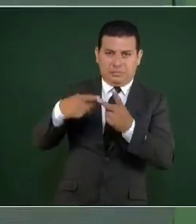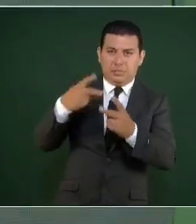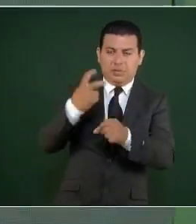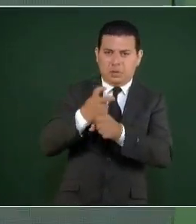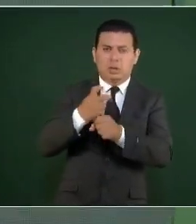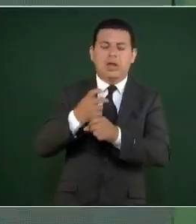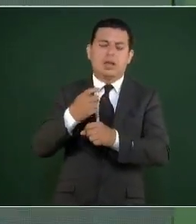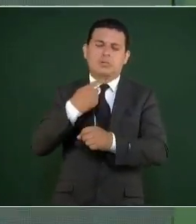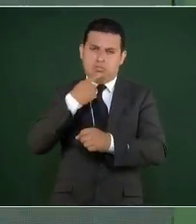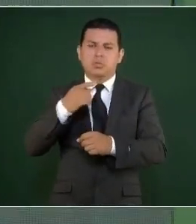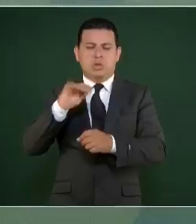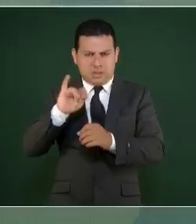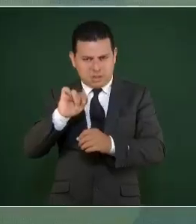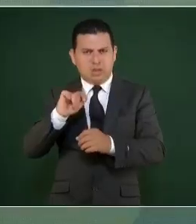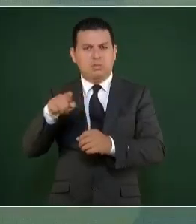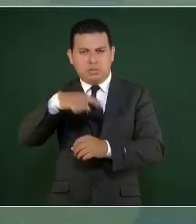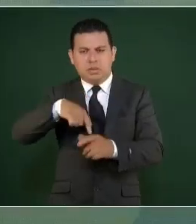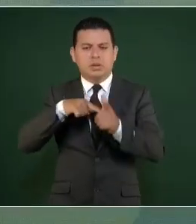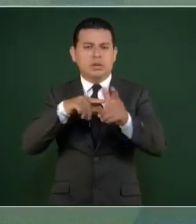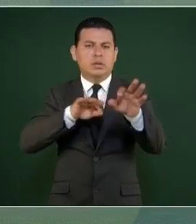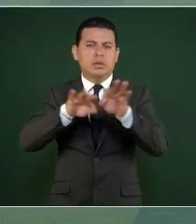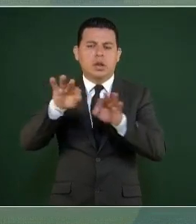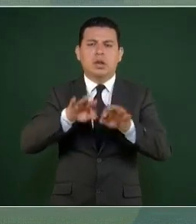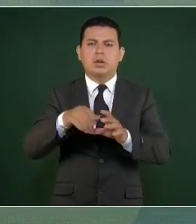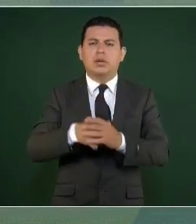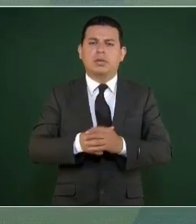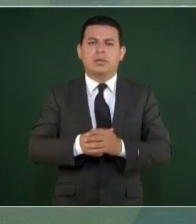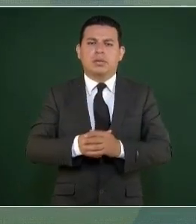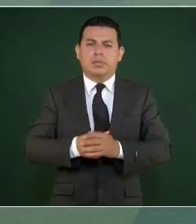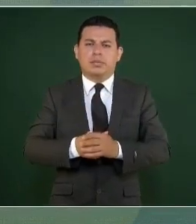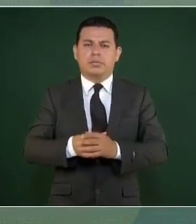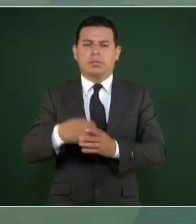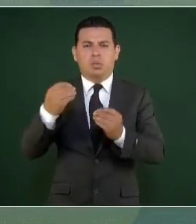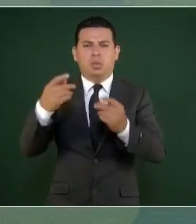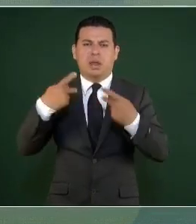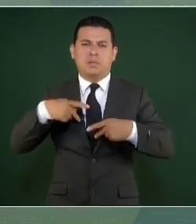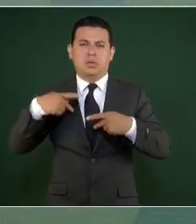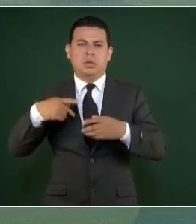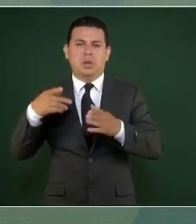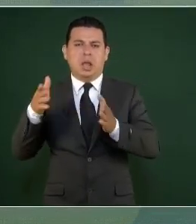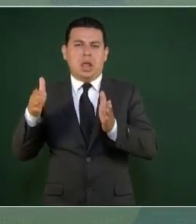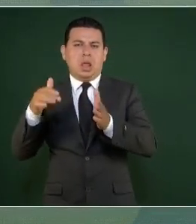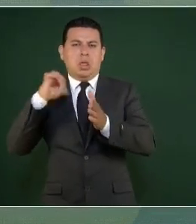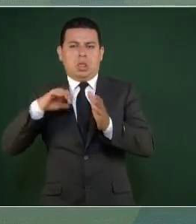Ustedes saben que como a los conservadores